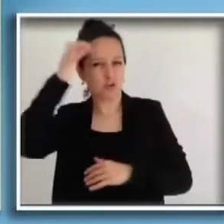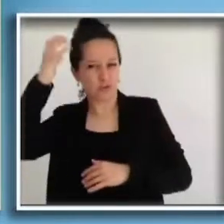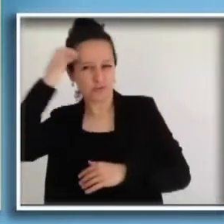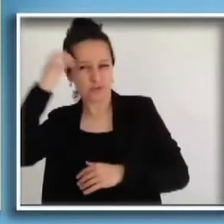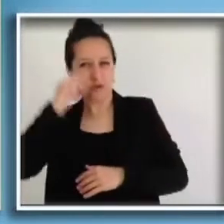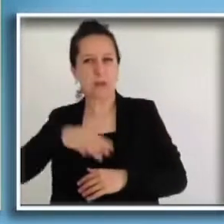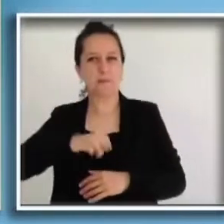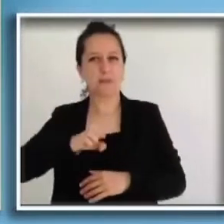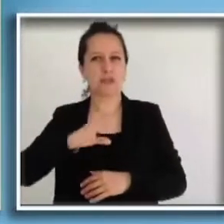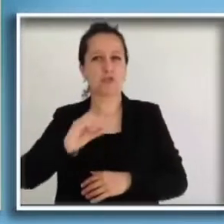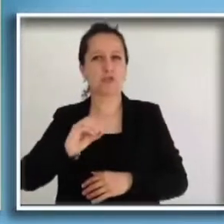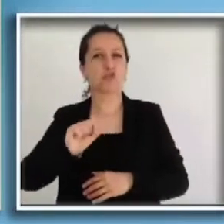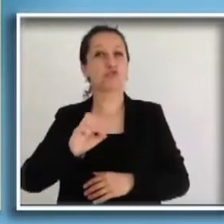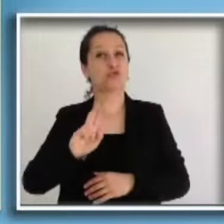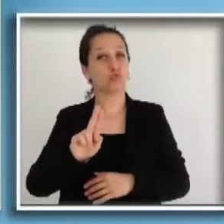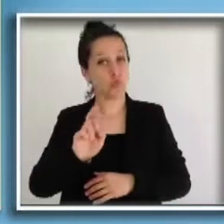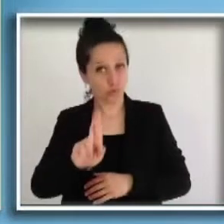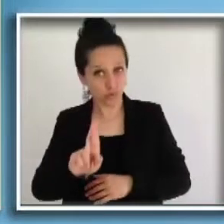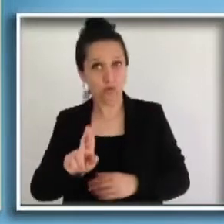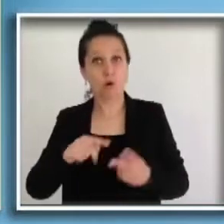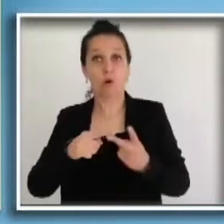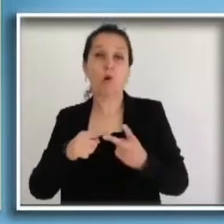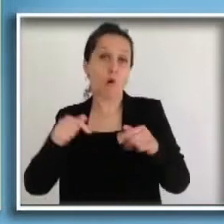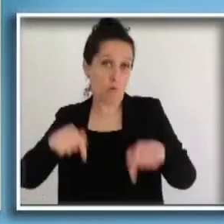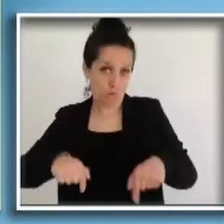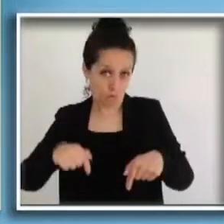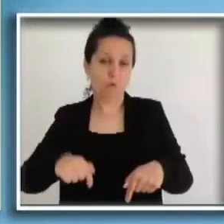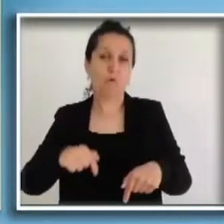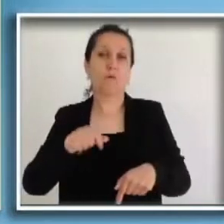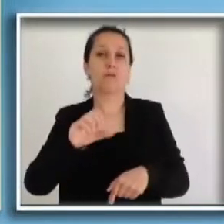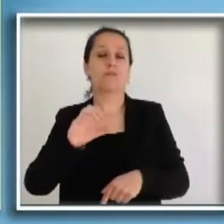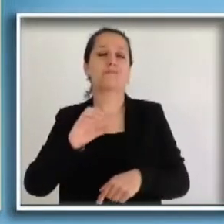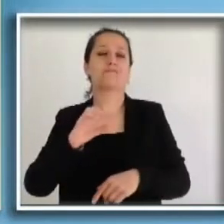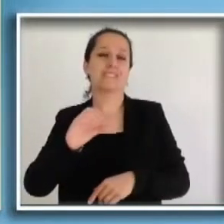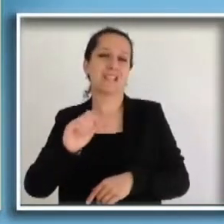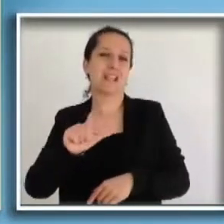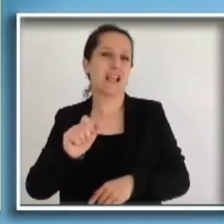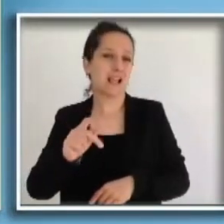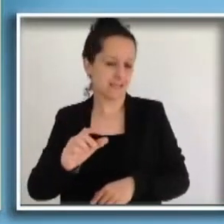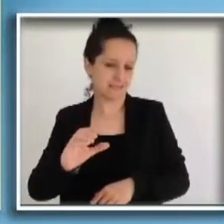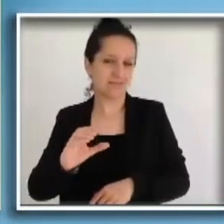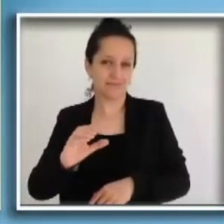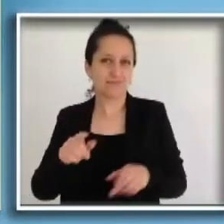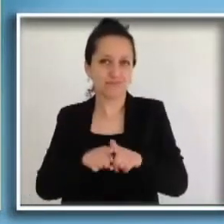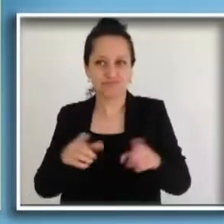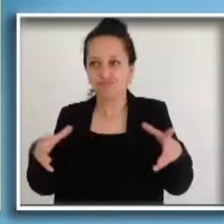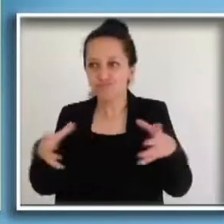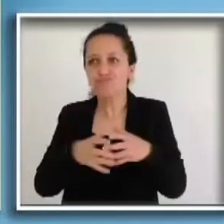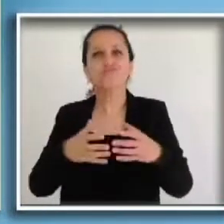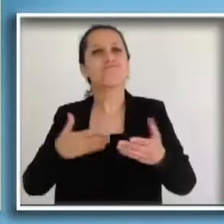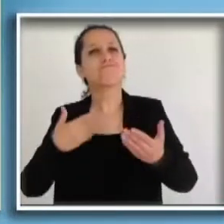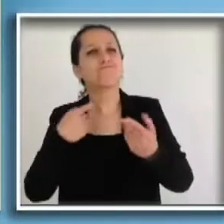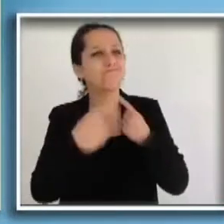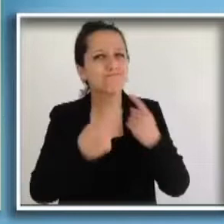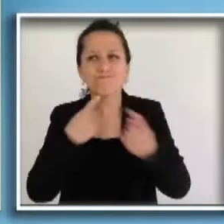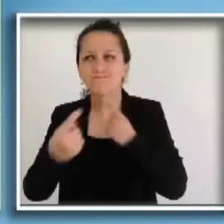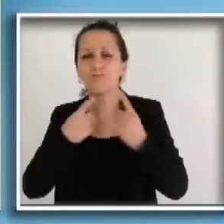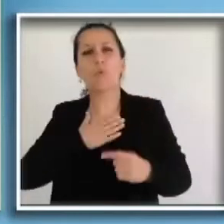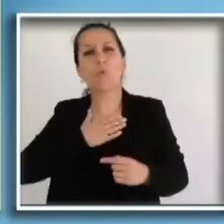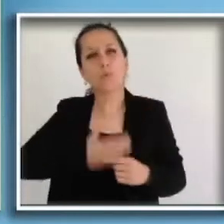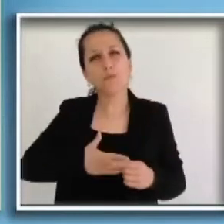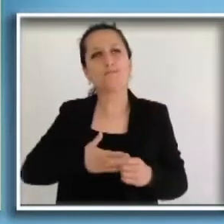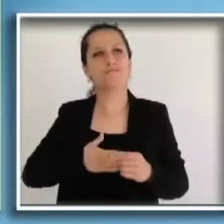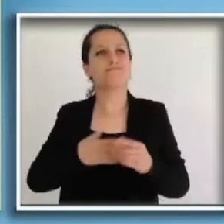lo hará en la reunión de celac de hoy nuestro compromiso con la región y su voluntad avanzar en iniciativas que permitan